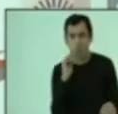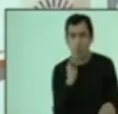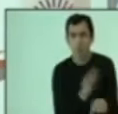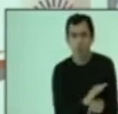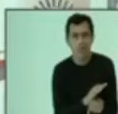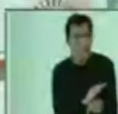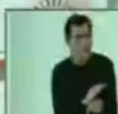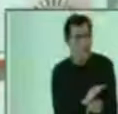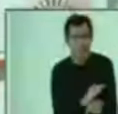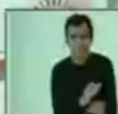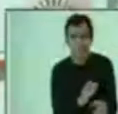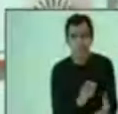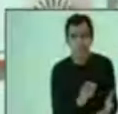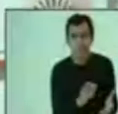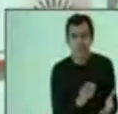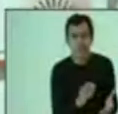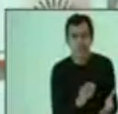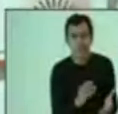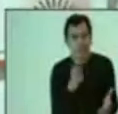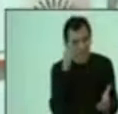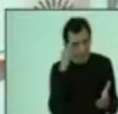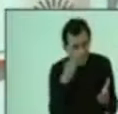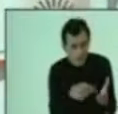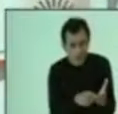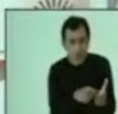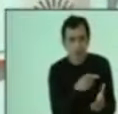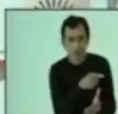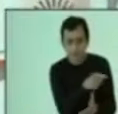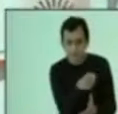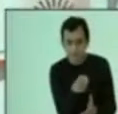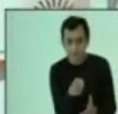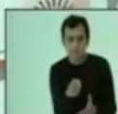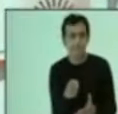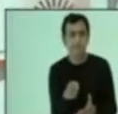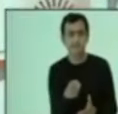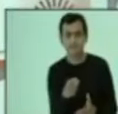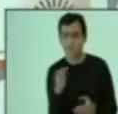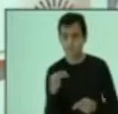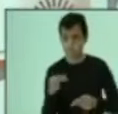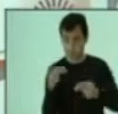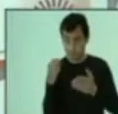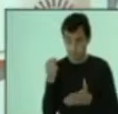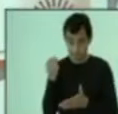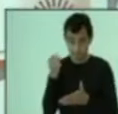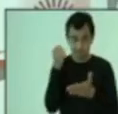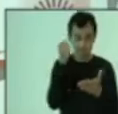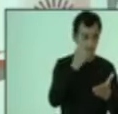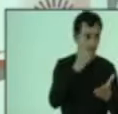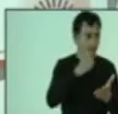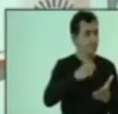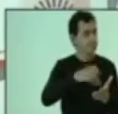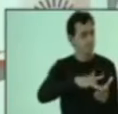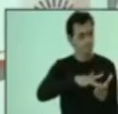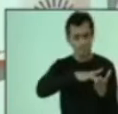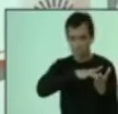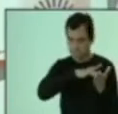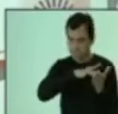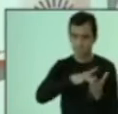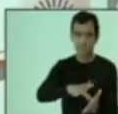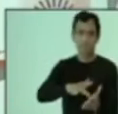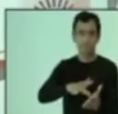eso creo que la inversión se va a dar el apoyo total a